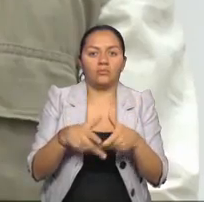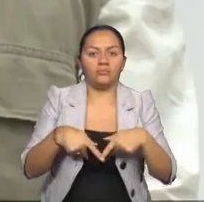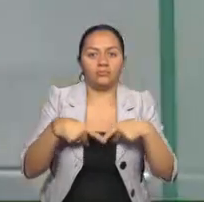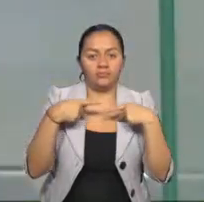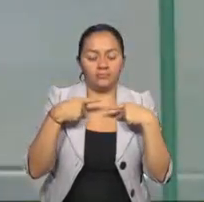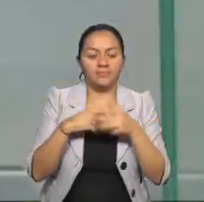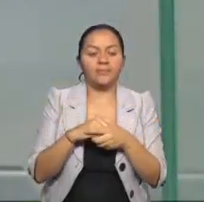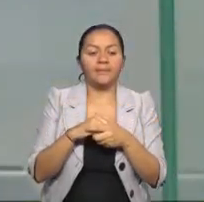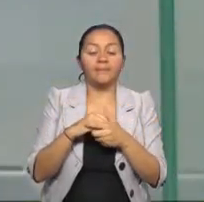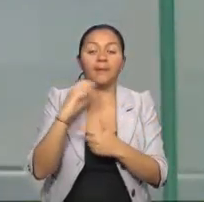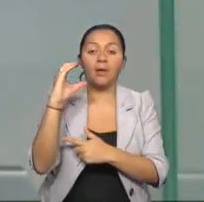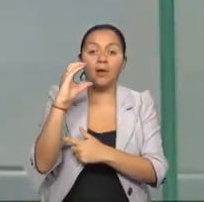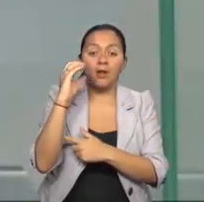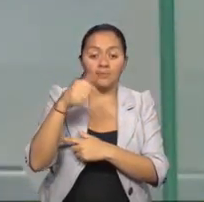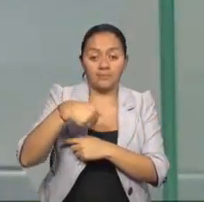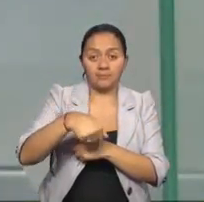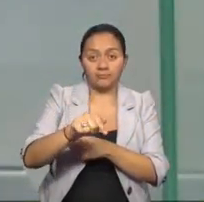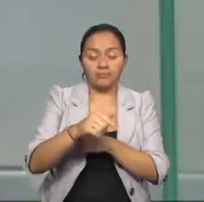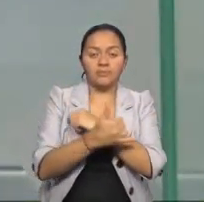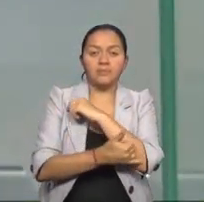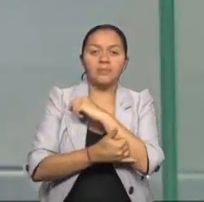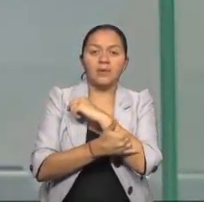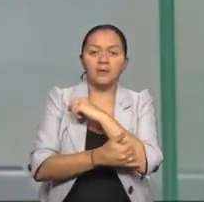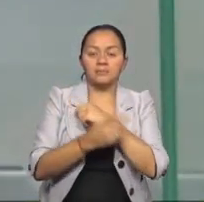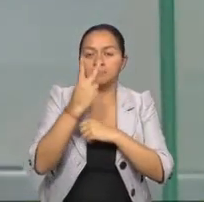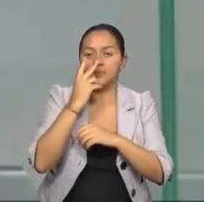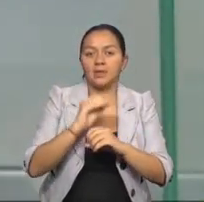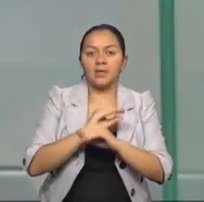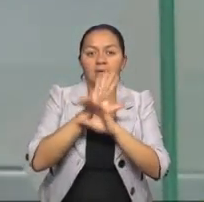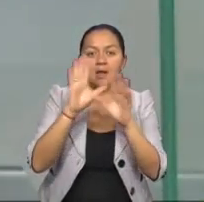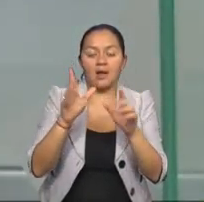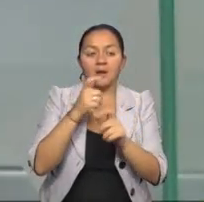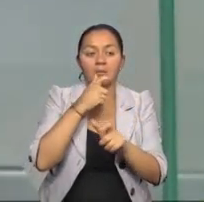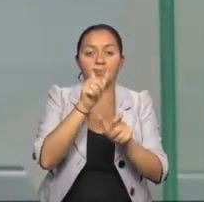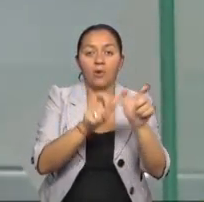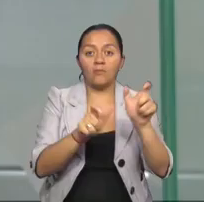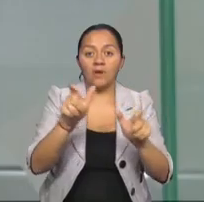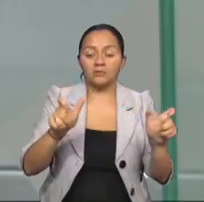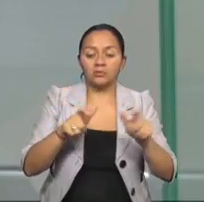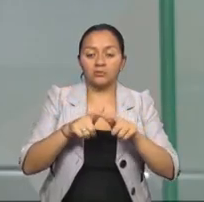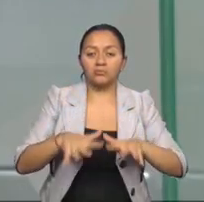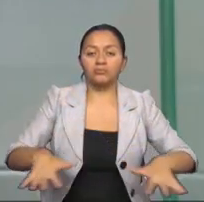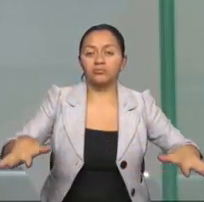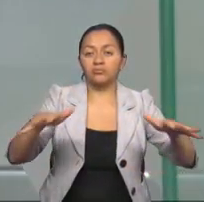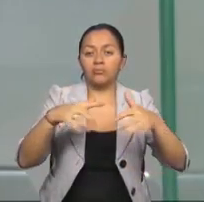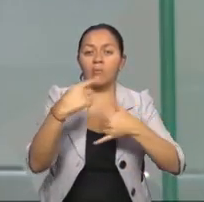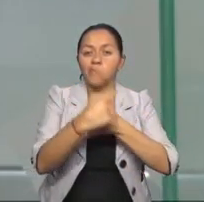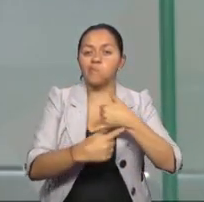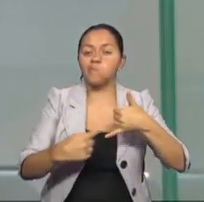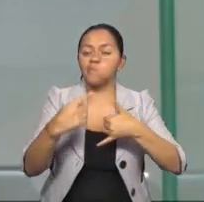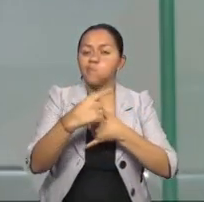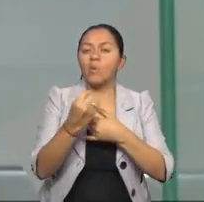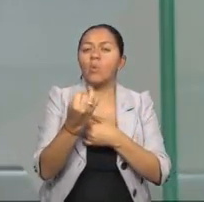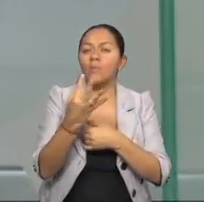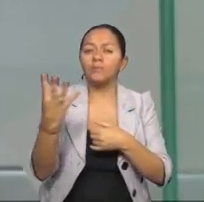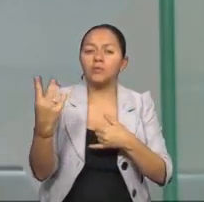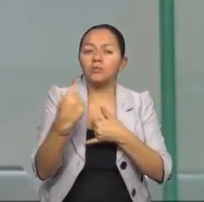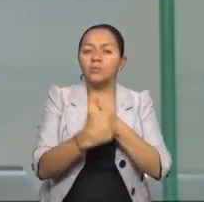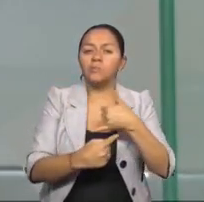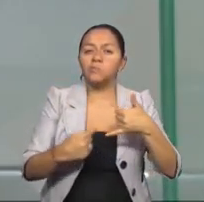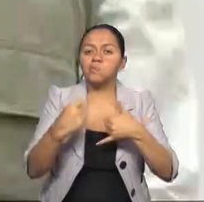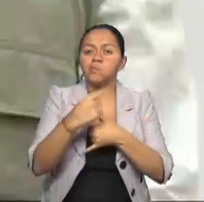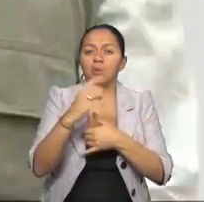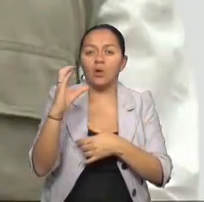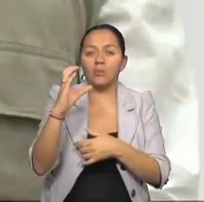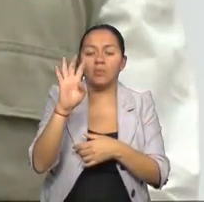colombia es un país que con una población bastante extensa si no me equivoco cuántos millones tienen cerca de